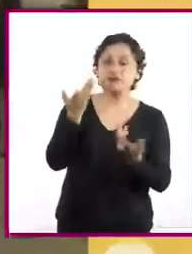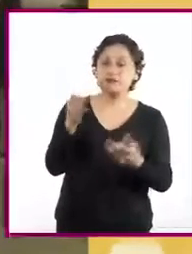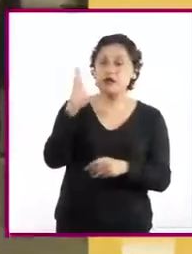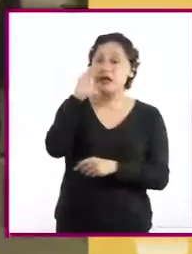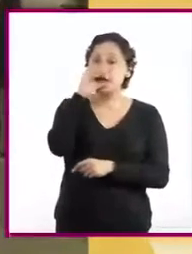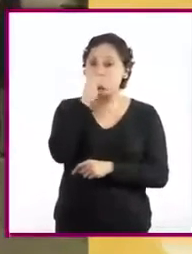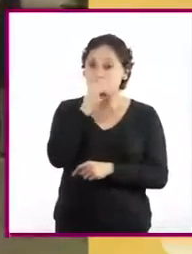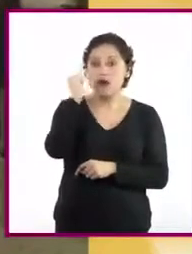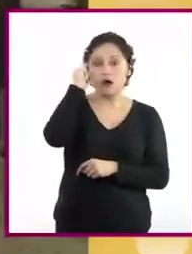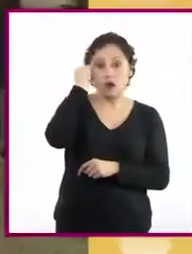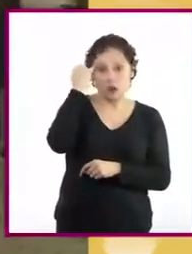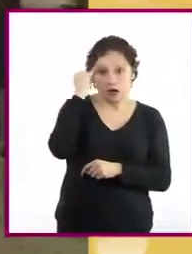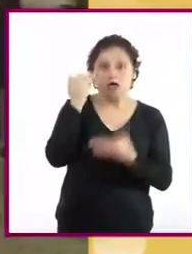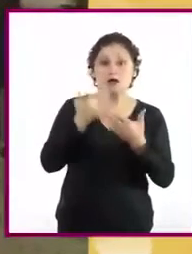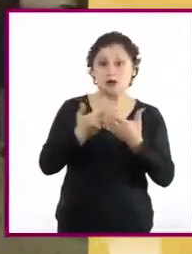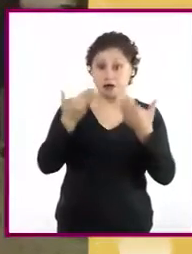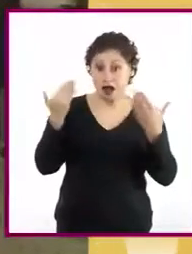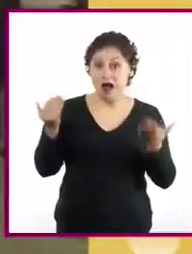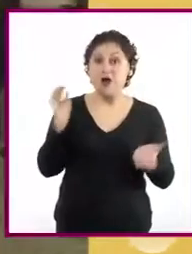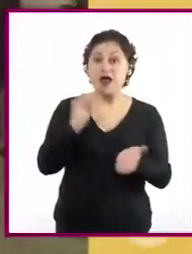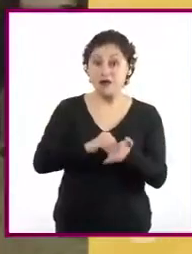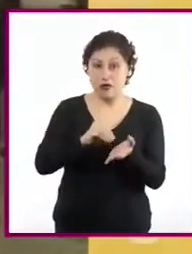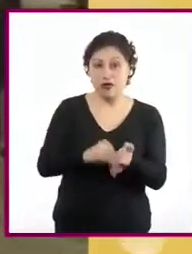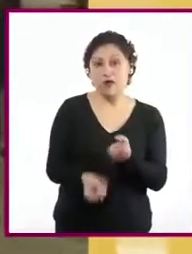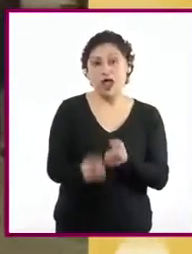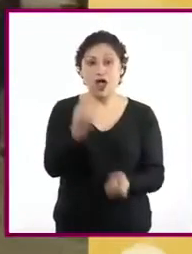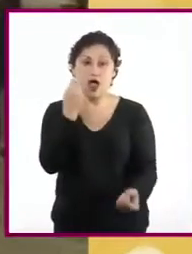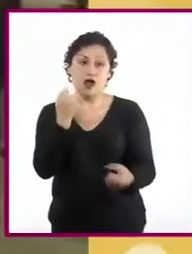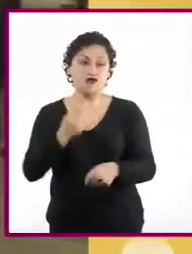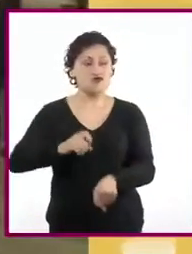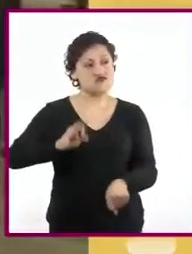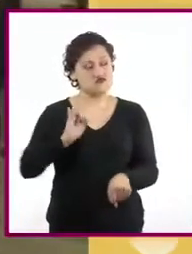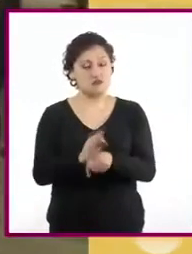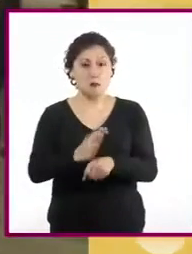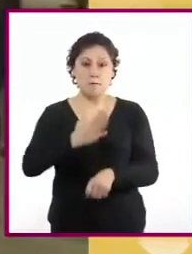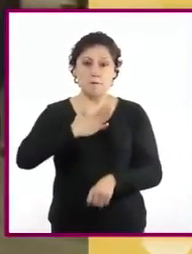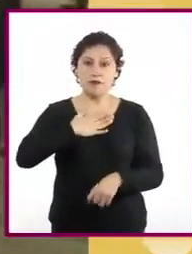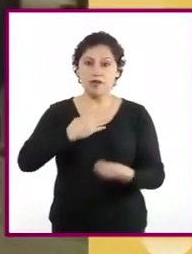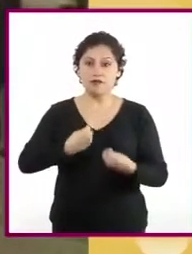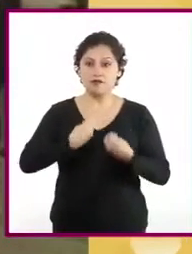los indios han tenido que reclamar su derecho a vivir libremente.